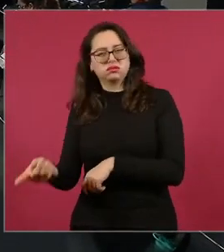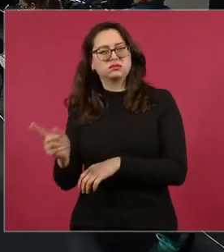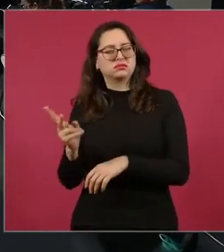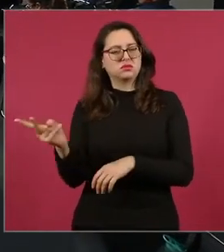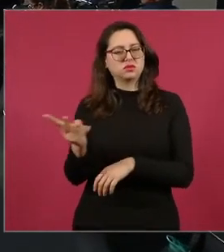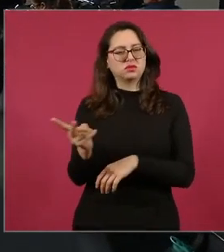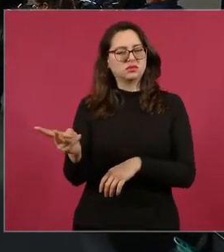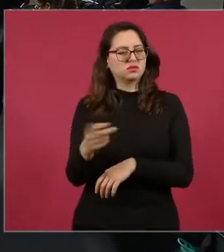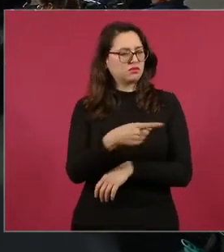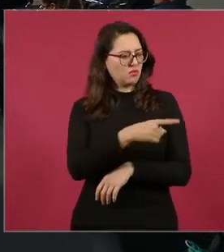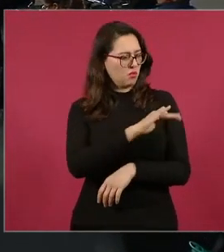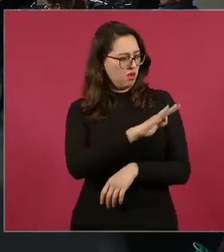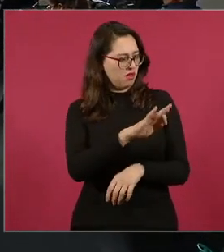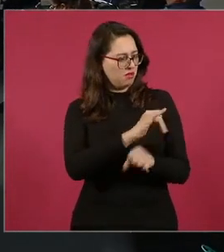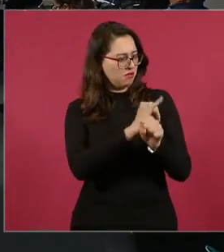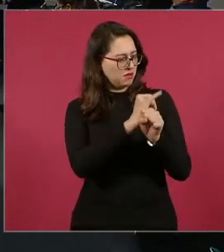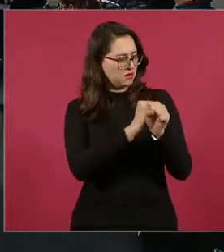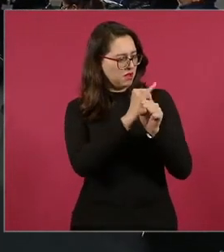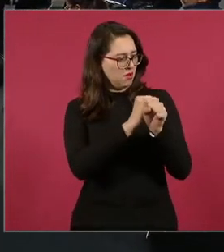A ver,